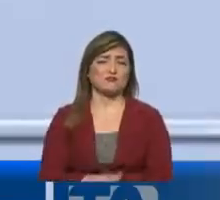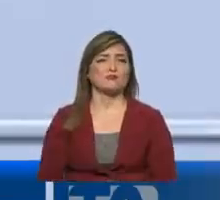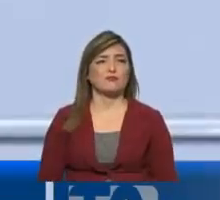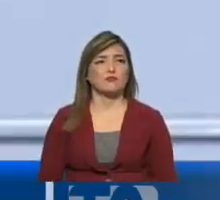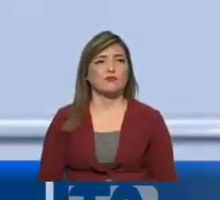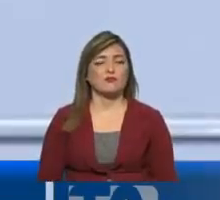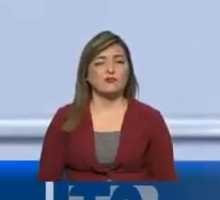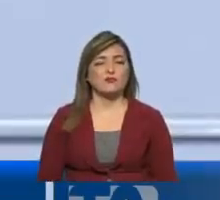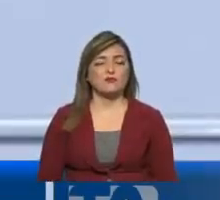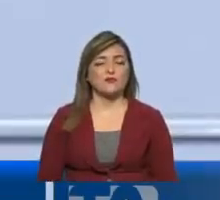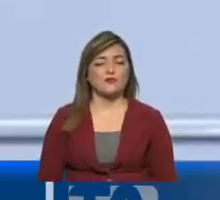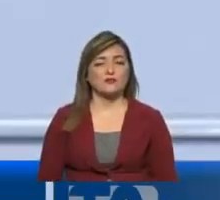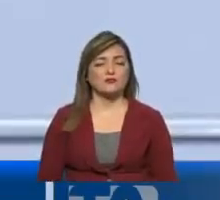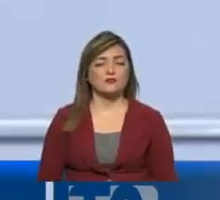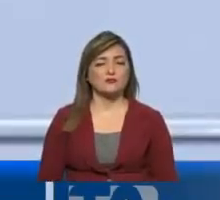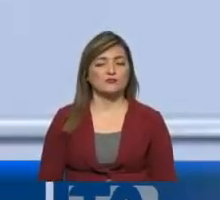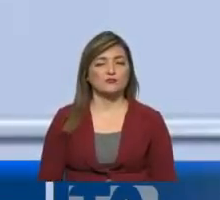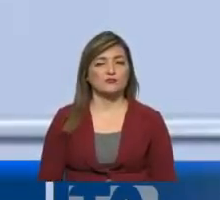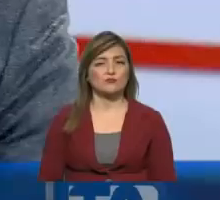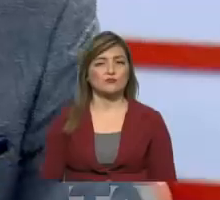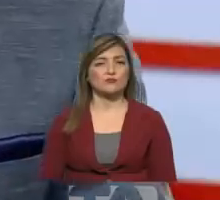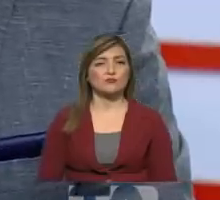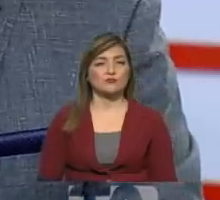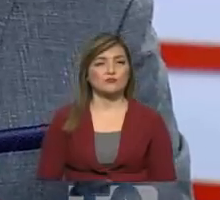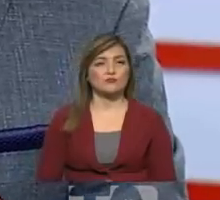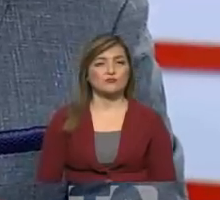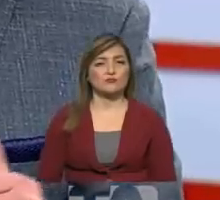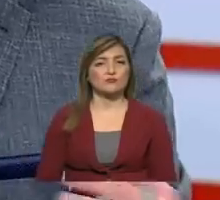los requeridos para dar paso a la remoción.